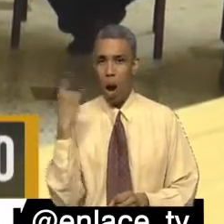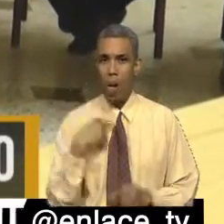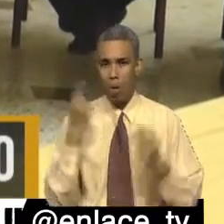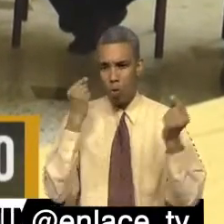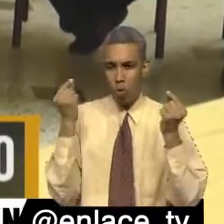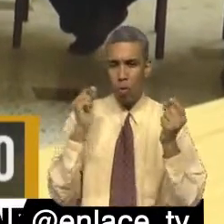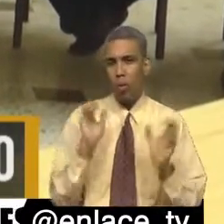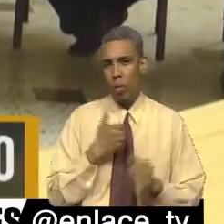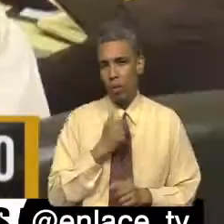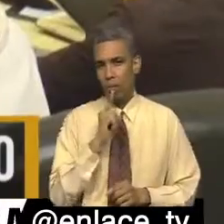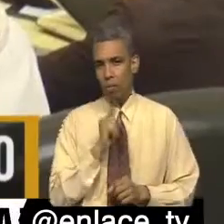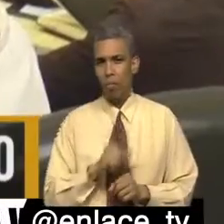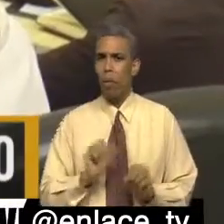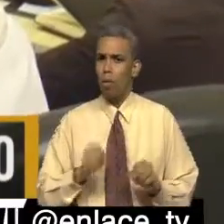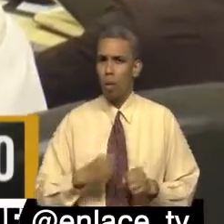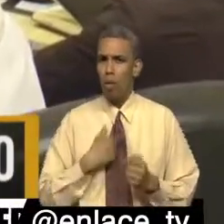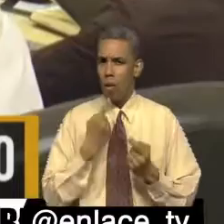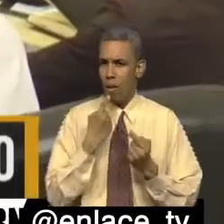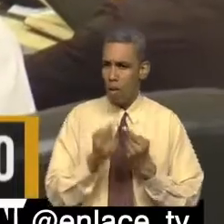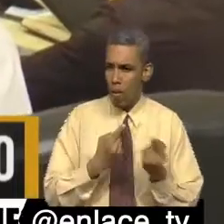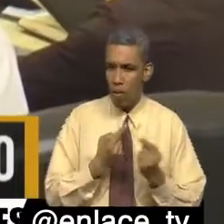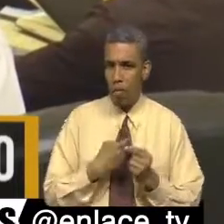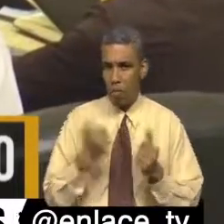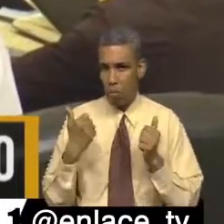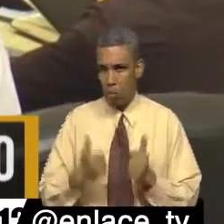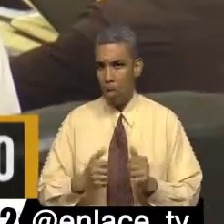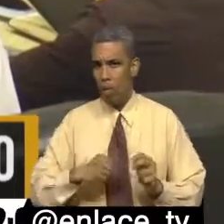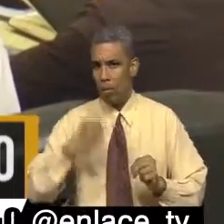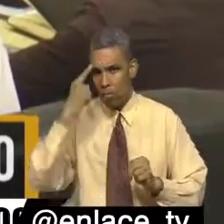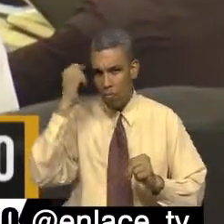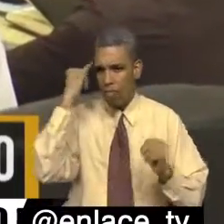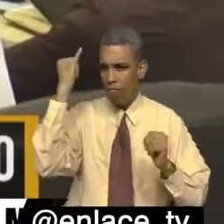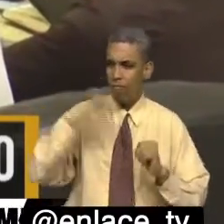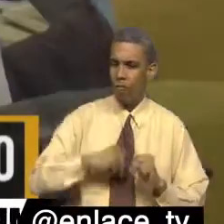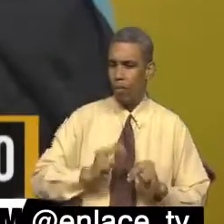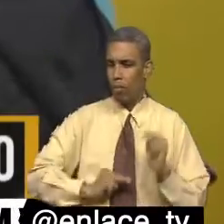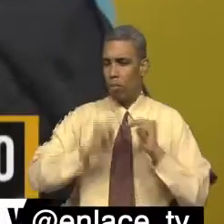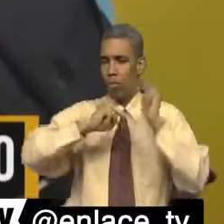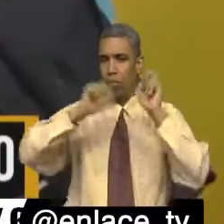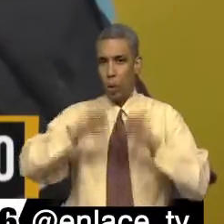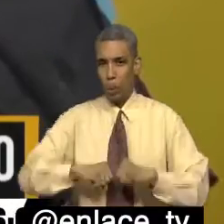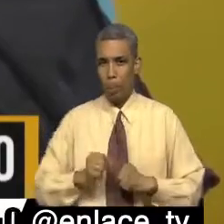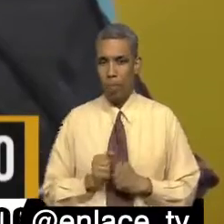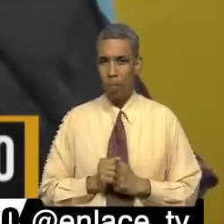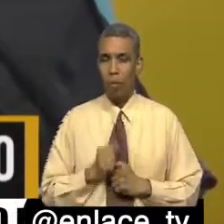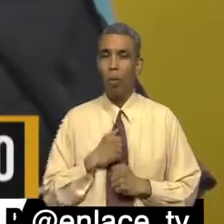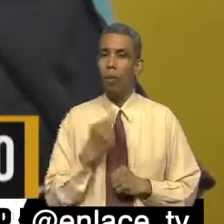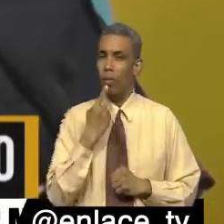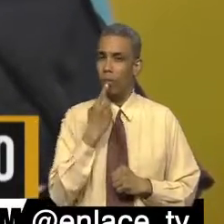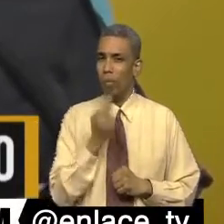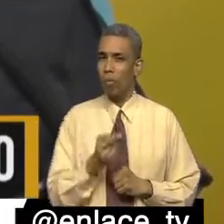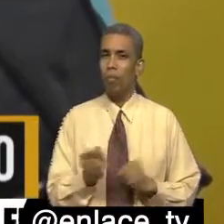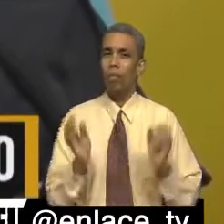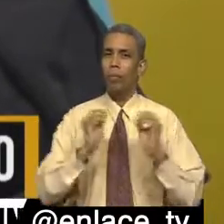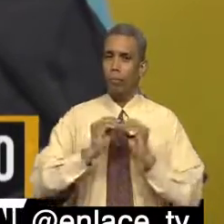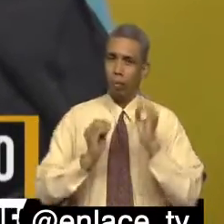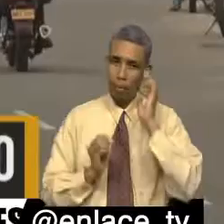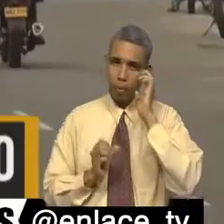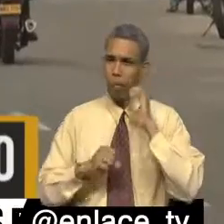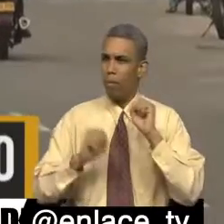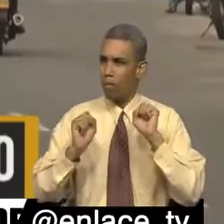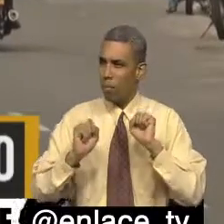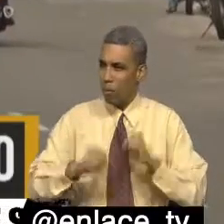diálogo respetuoso y constructivo. Asimismo, hizo un llamado a la reflexión y sensatez para identificar con la autoridad